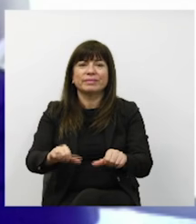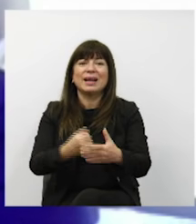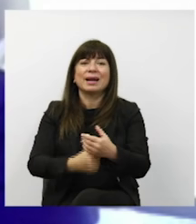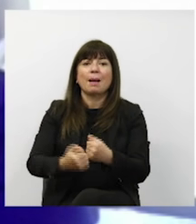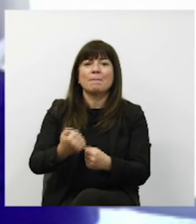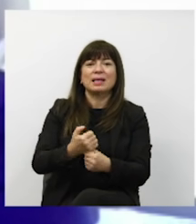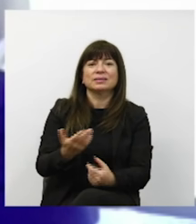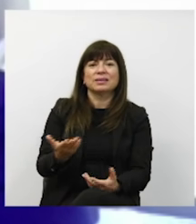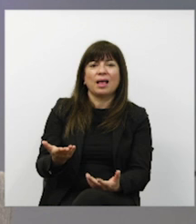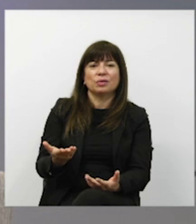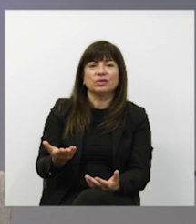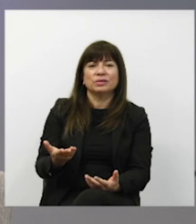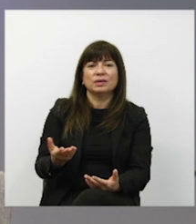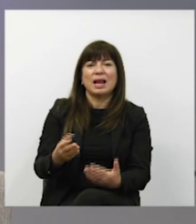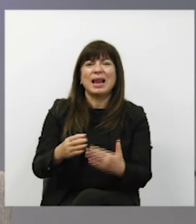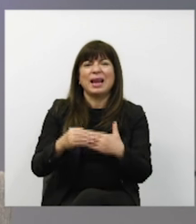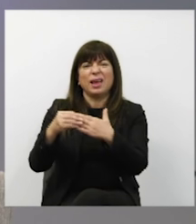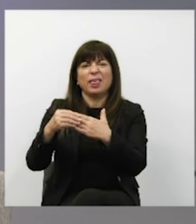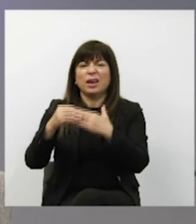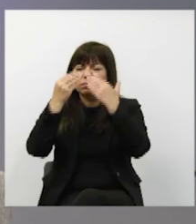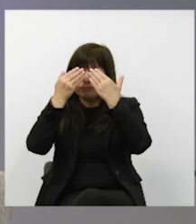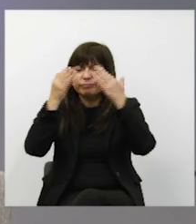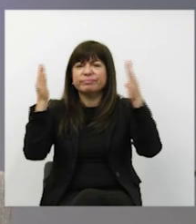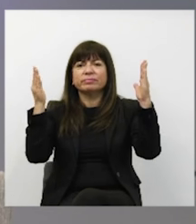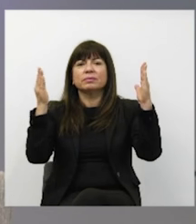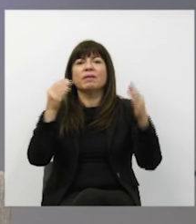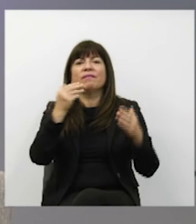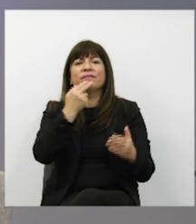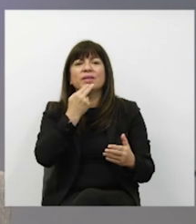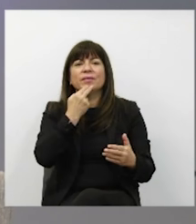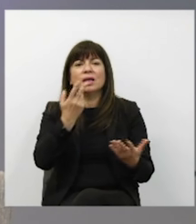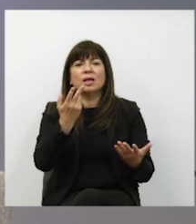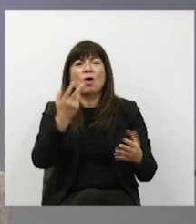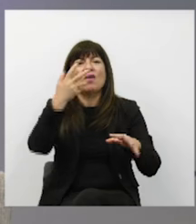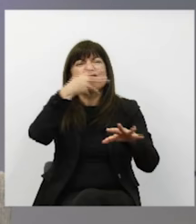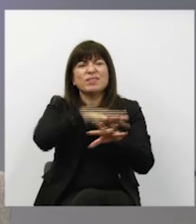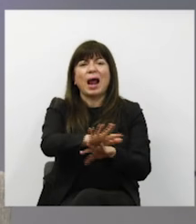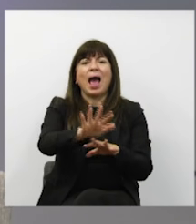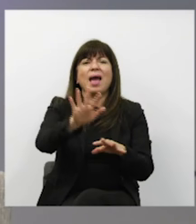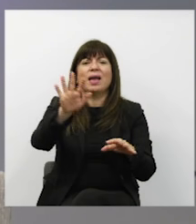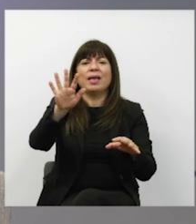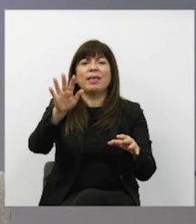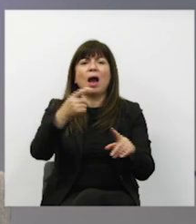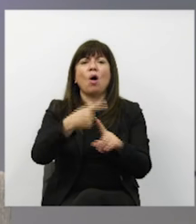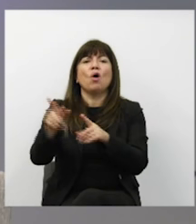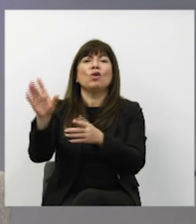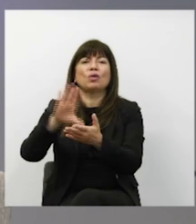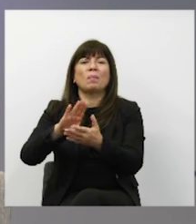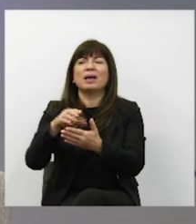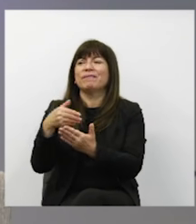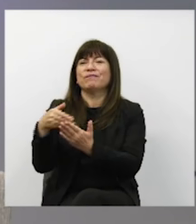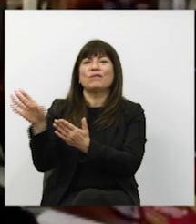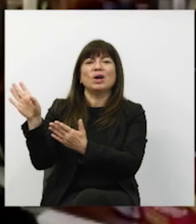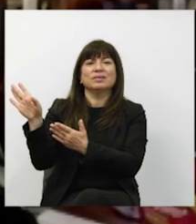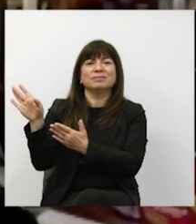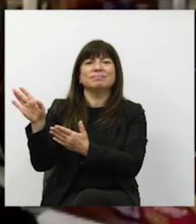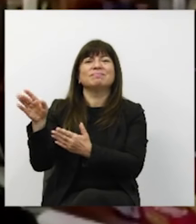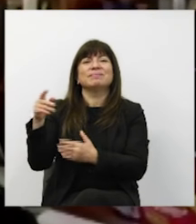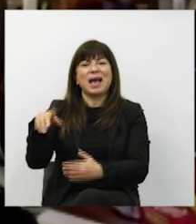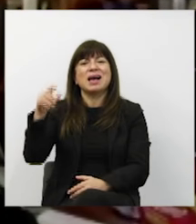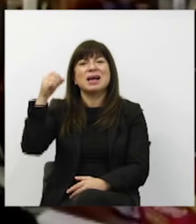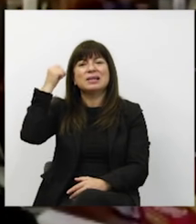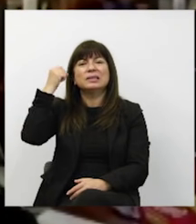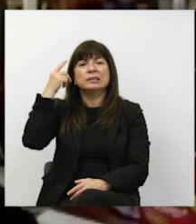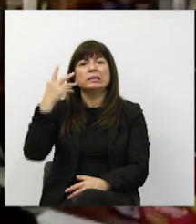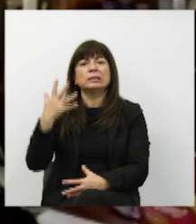reemplazados. Eran viejos líderes cosmopolitas que habían vivido la tragedia del exilio, y en esa tragedia habían entendido un montón de